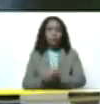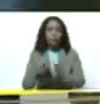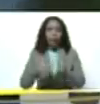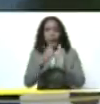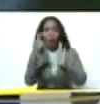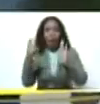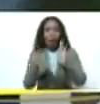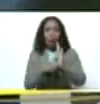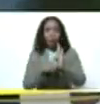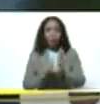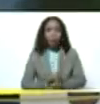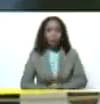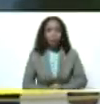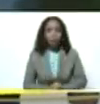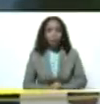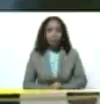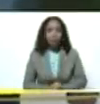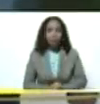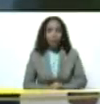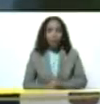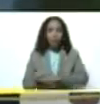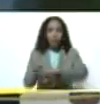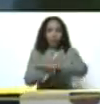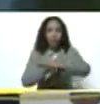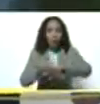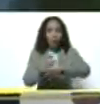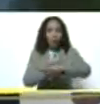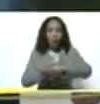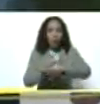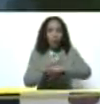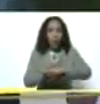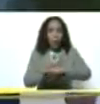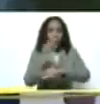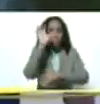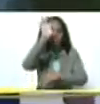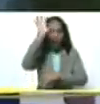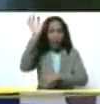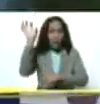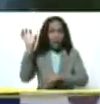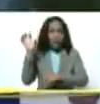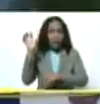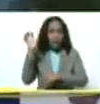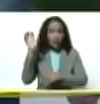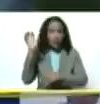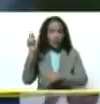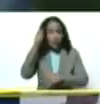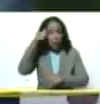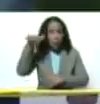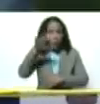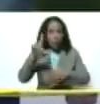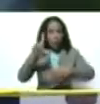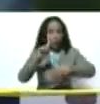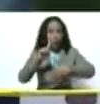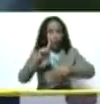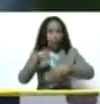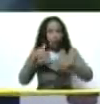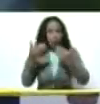general de los gobiernos, países y pueblos de América Latina al